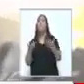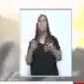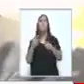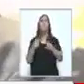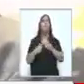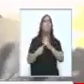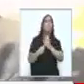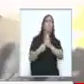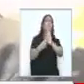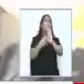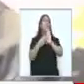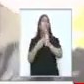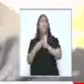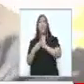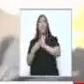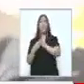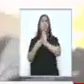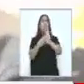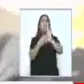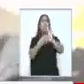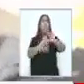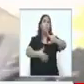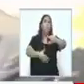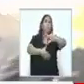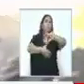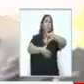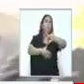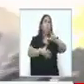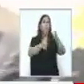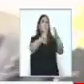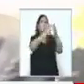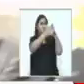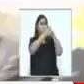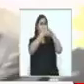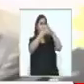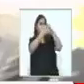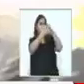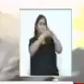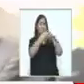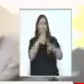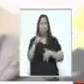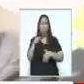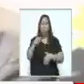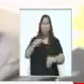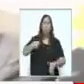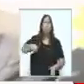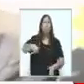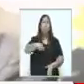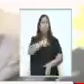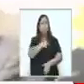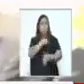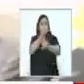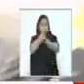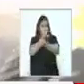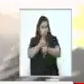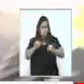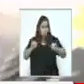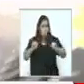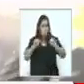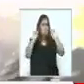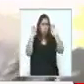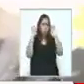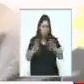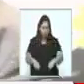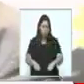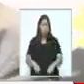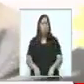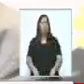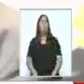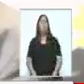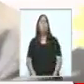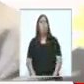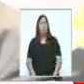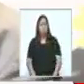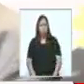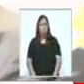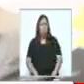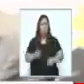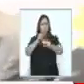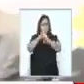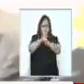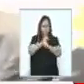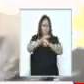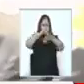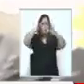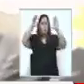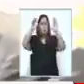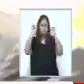al imperio norteamericano, que sí podemos ser independientes, que sí podemos soñar,